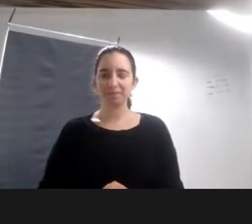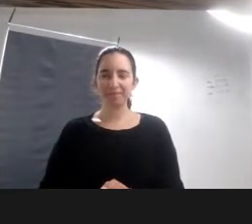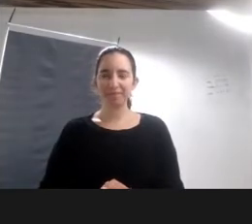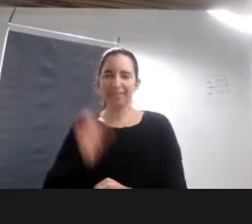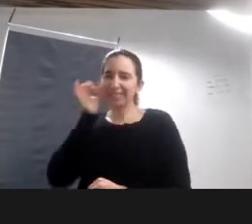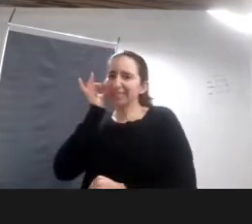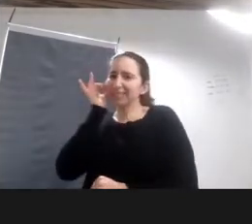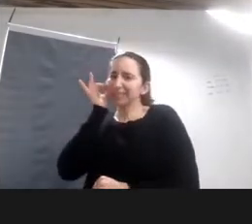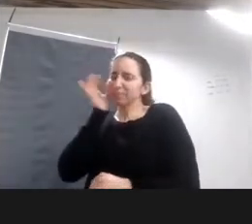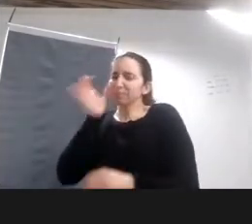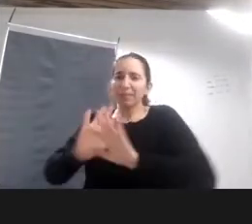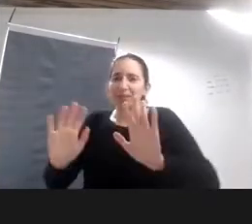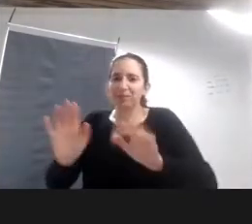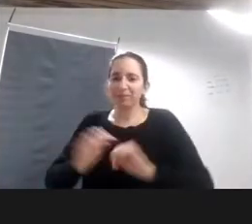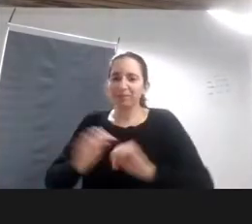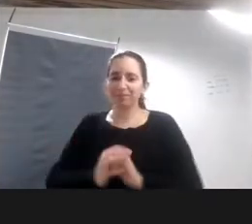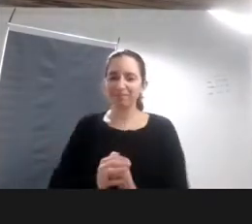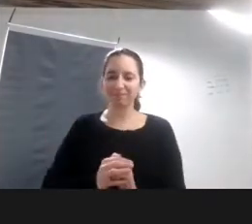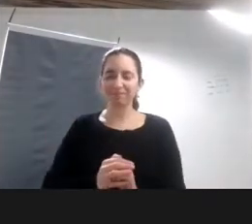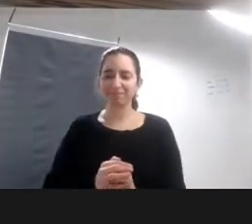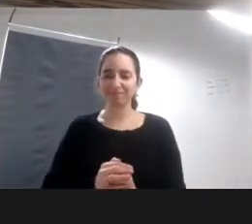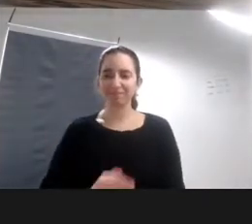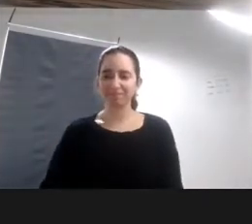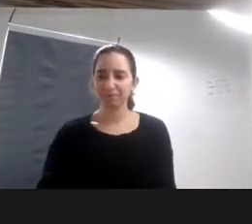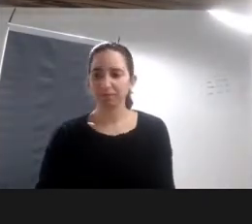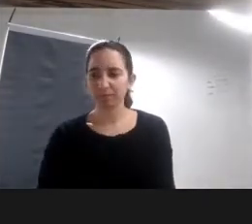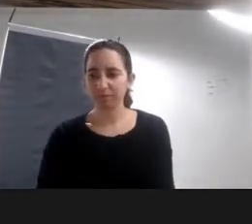Sí, les pido mil disculpas.